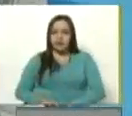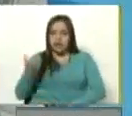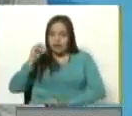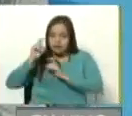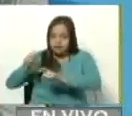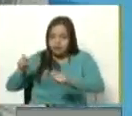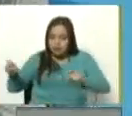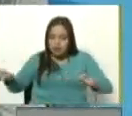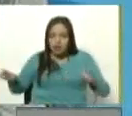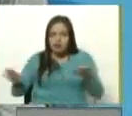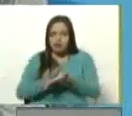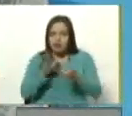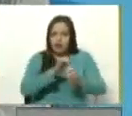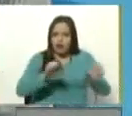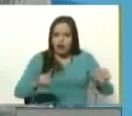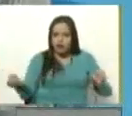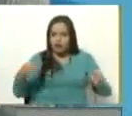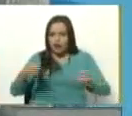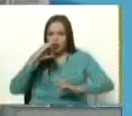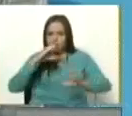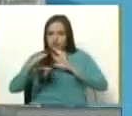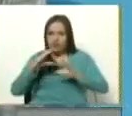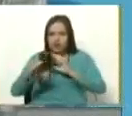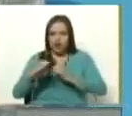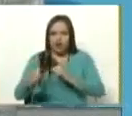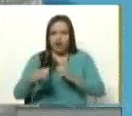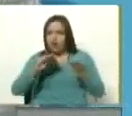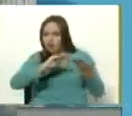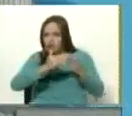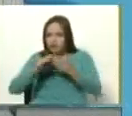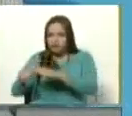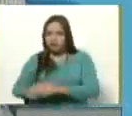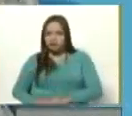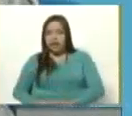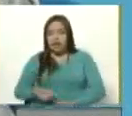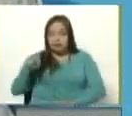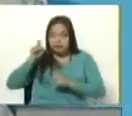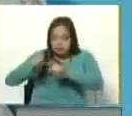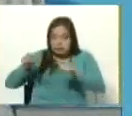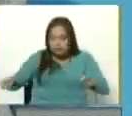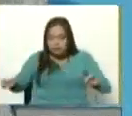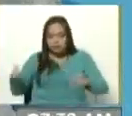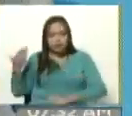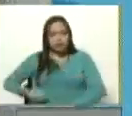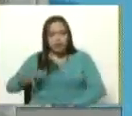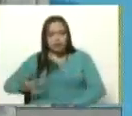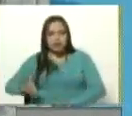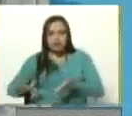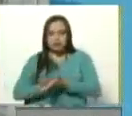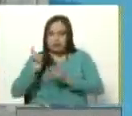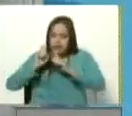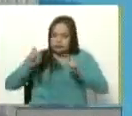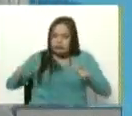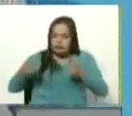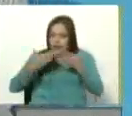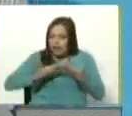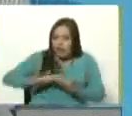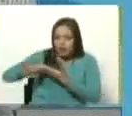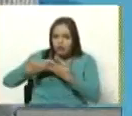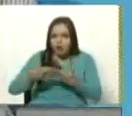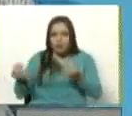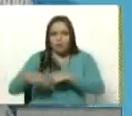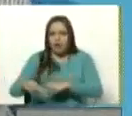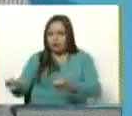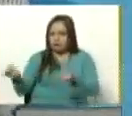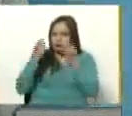educadores populares. Entonces, para nosotros la formación es fundamental. Más allá de la formación académica, es la